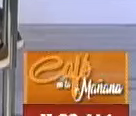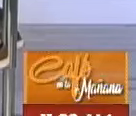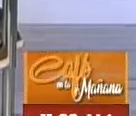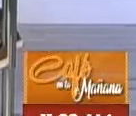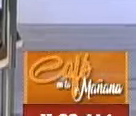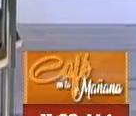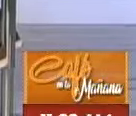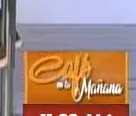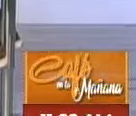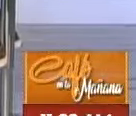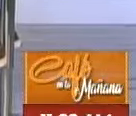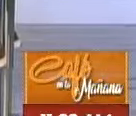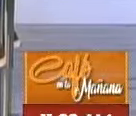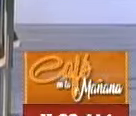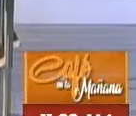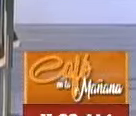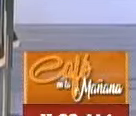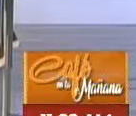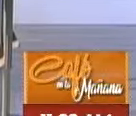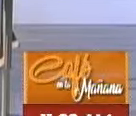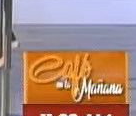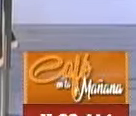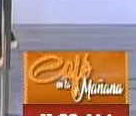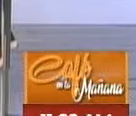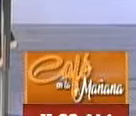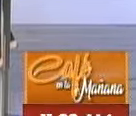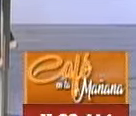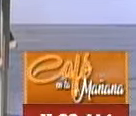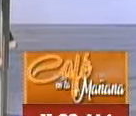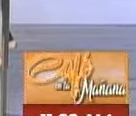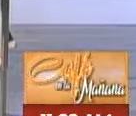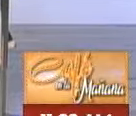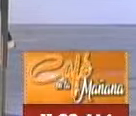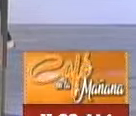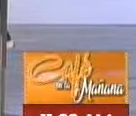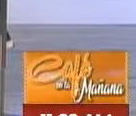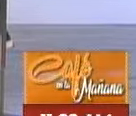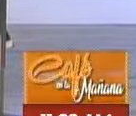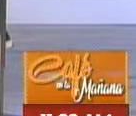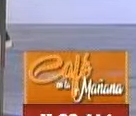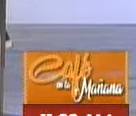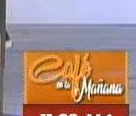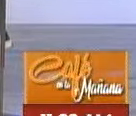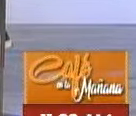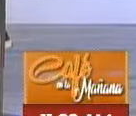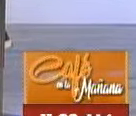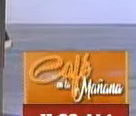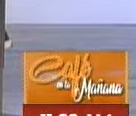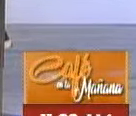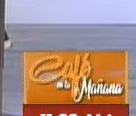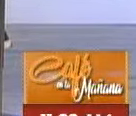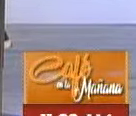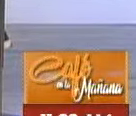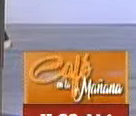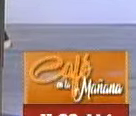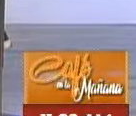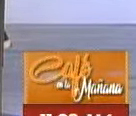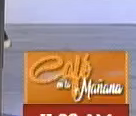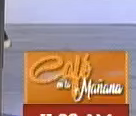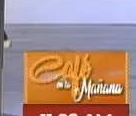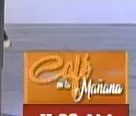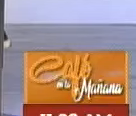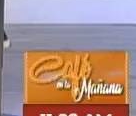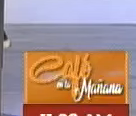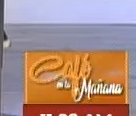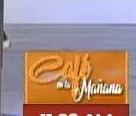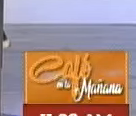nos va a ayudar a descifrar un poco eso que ha denunciado el jefe de Estado, el baneo, bueno, sobre la verdad de Venezuela, sobre lo que ocurre en